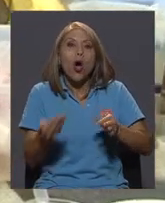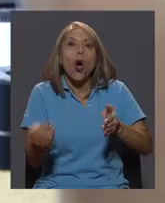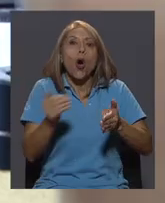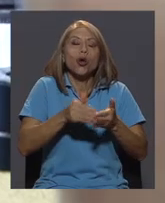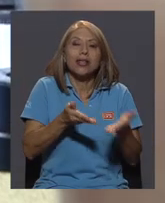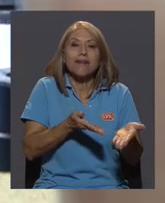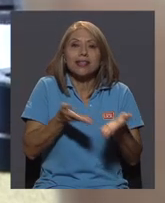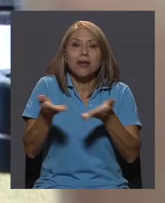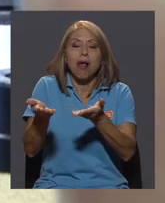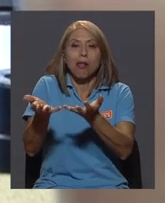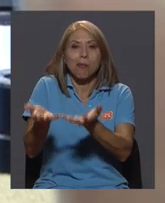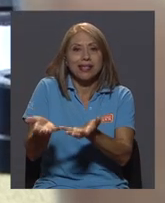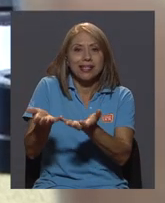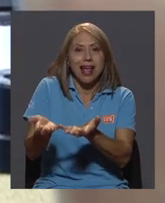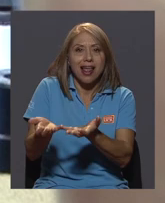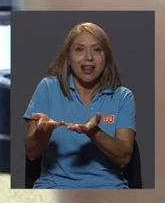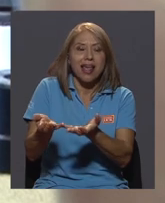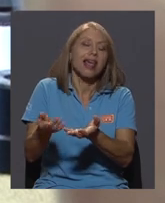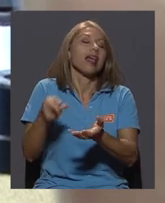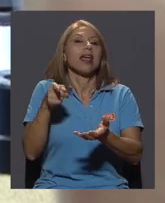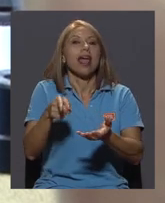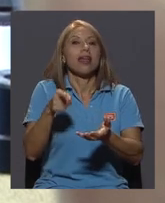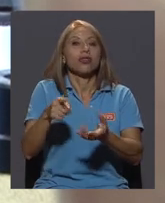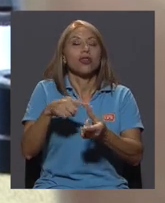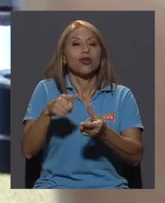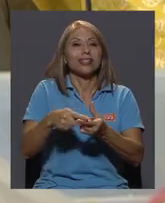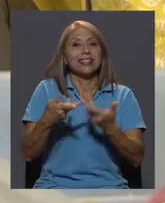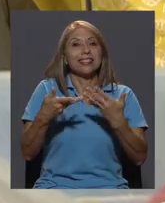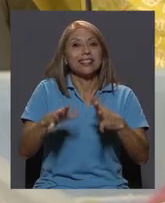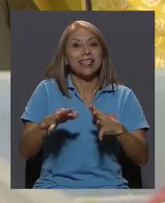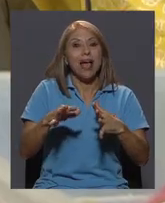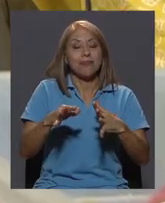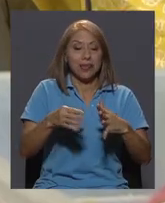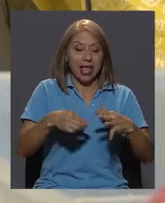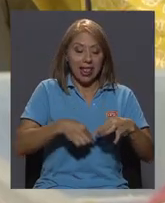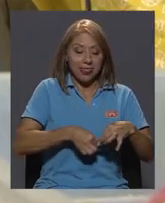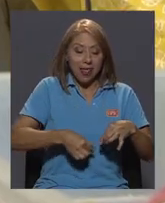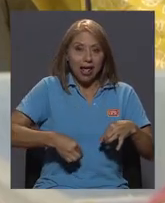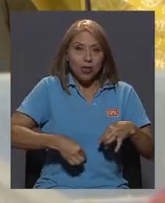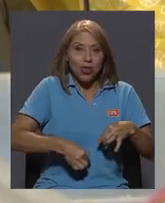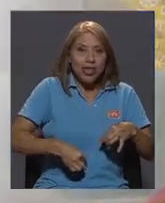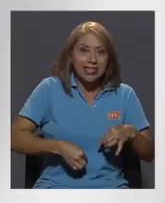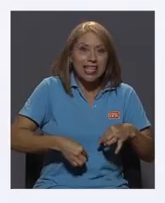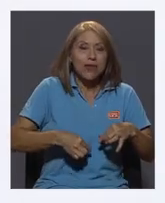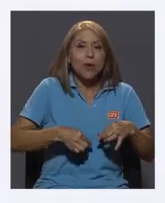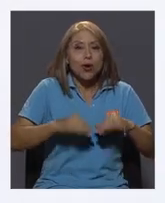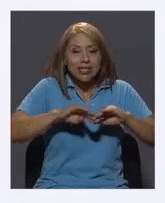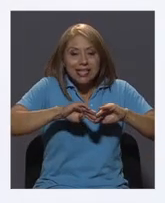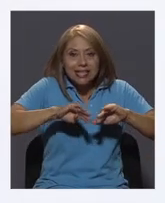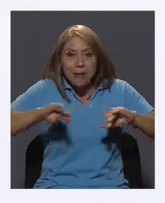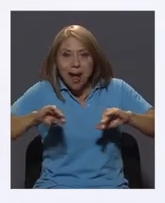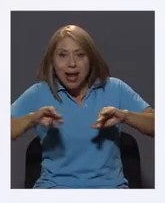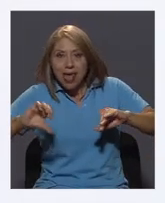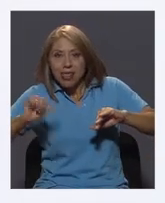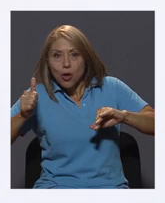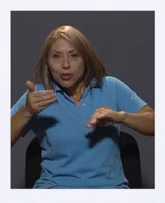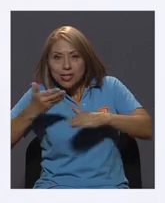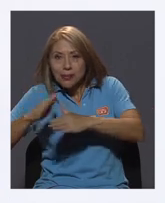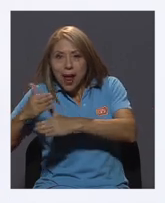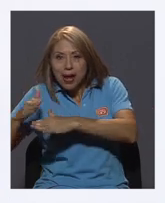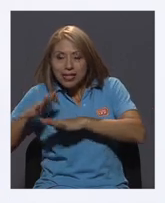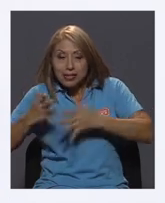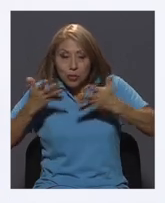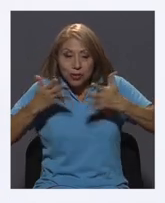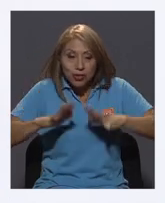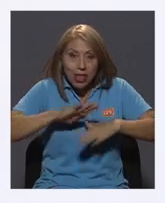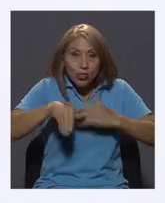y se procedió a separar el tracto digestivo de demás órganos y otros tejidos que estaban ahí una vez que ya lo